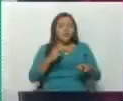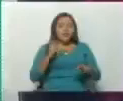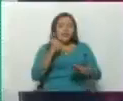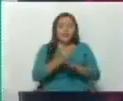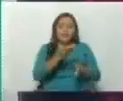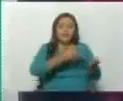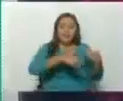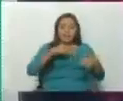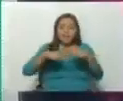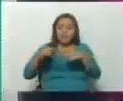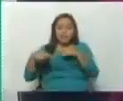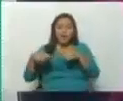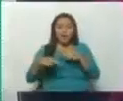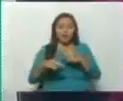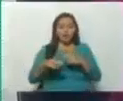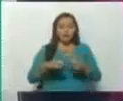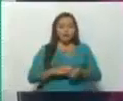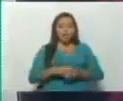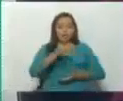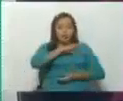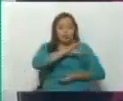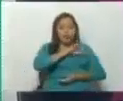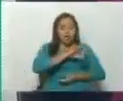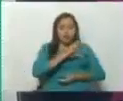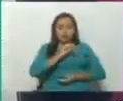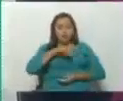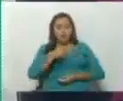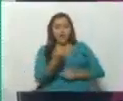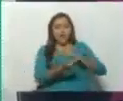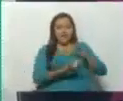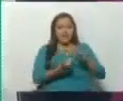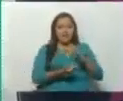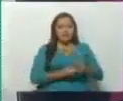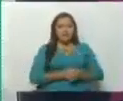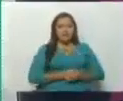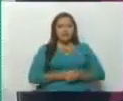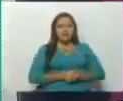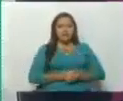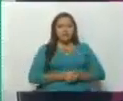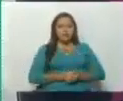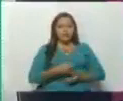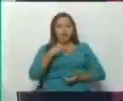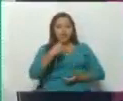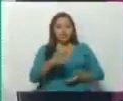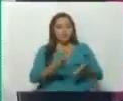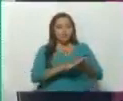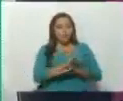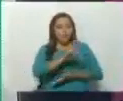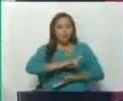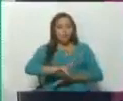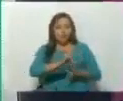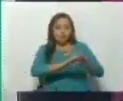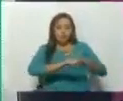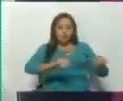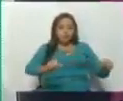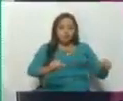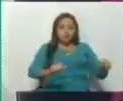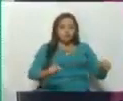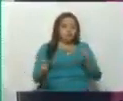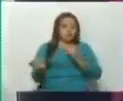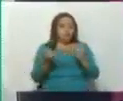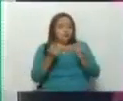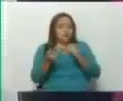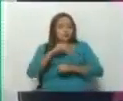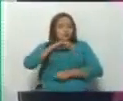No puede ser una isla. Entonces, la ley también plantea el tema de la renta del suelo, que ha sido uno de los debates históricos